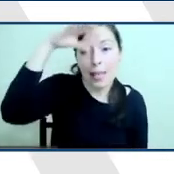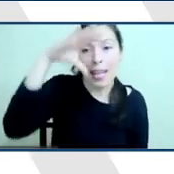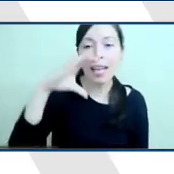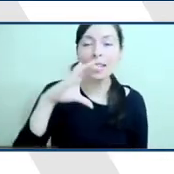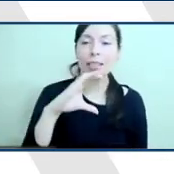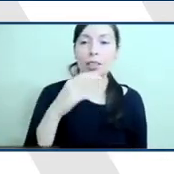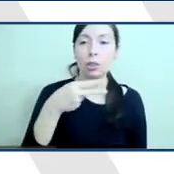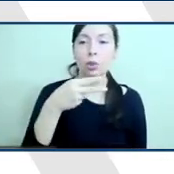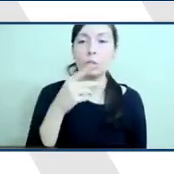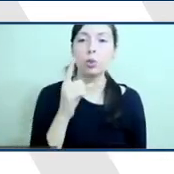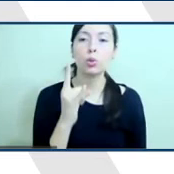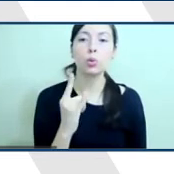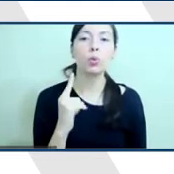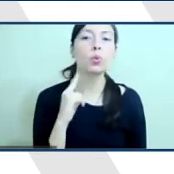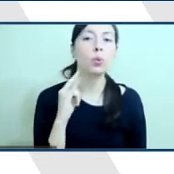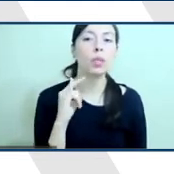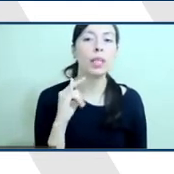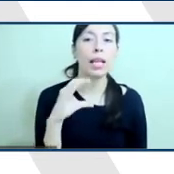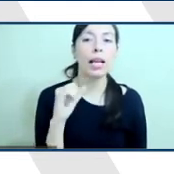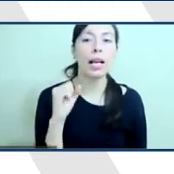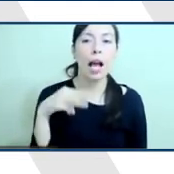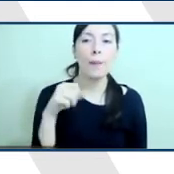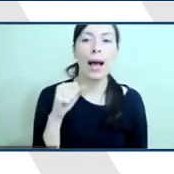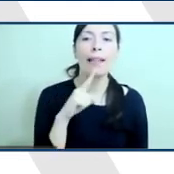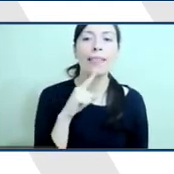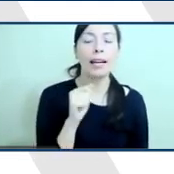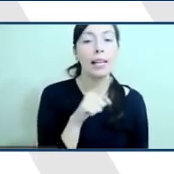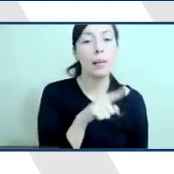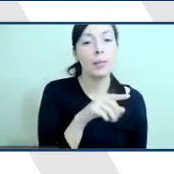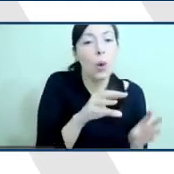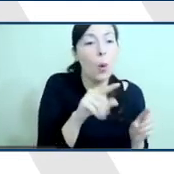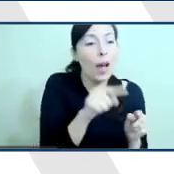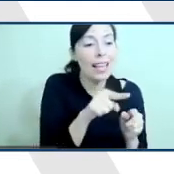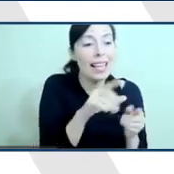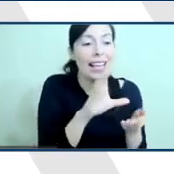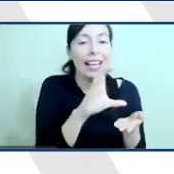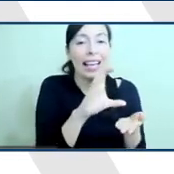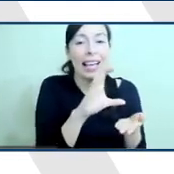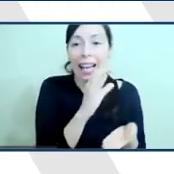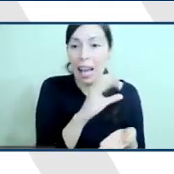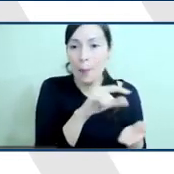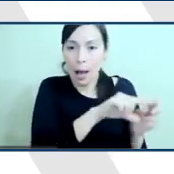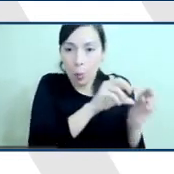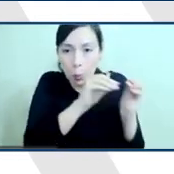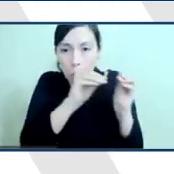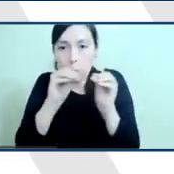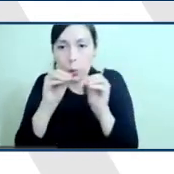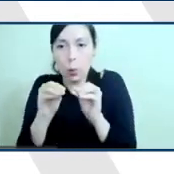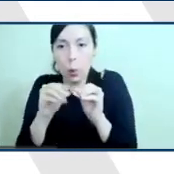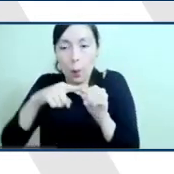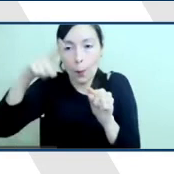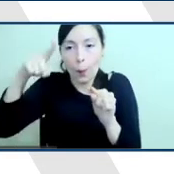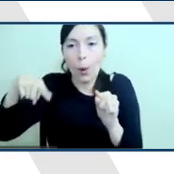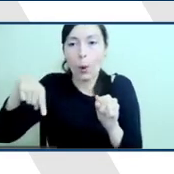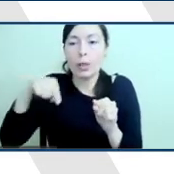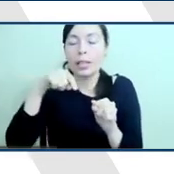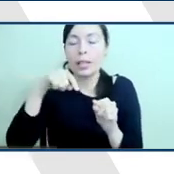así que deciden trasladarse un poco más al sur de Calama, a un monte que se llamaba Montezuma,